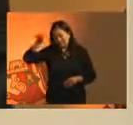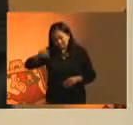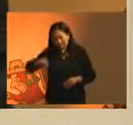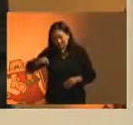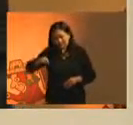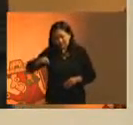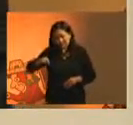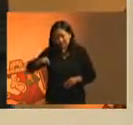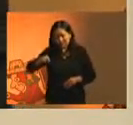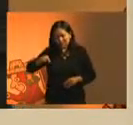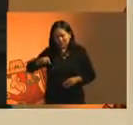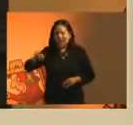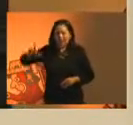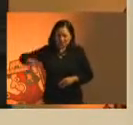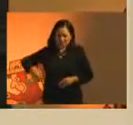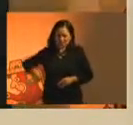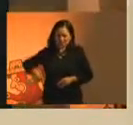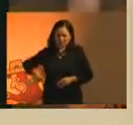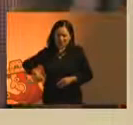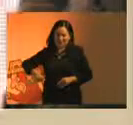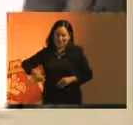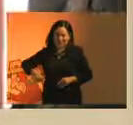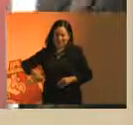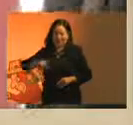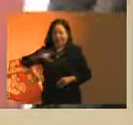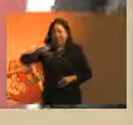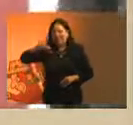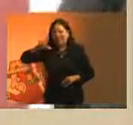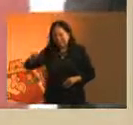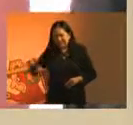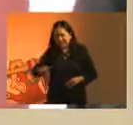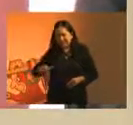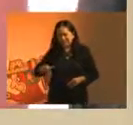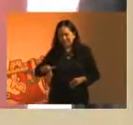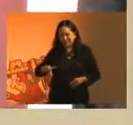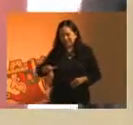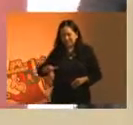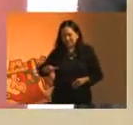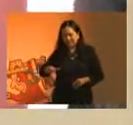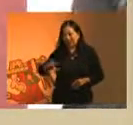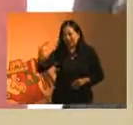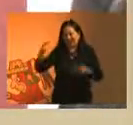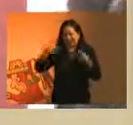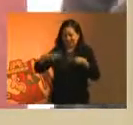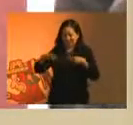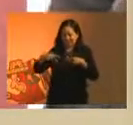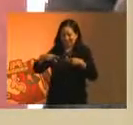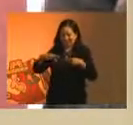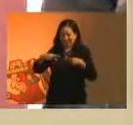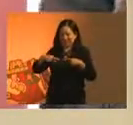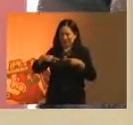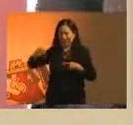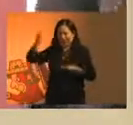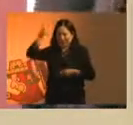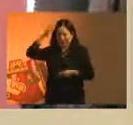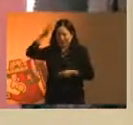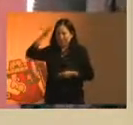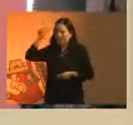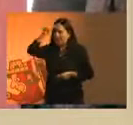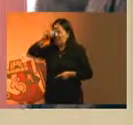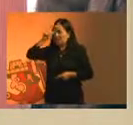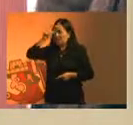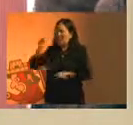sido el protector de tapia pronto empezó a molestar demasiado a los terratenientes ya los curas del estado y el